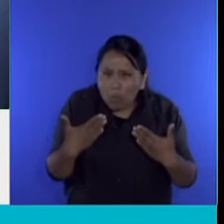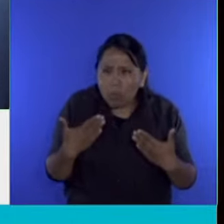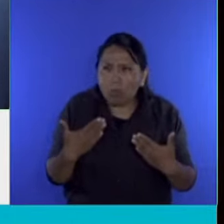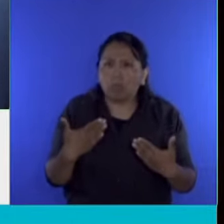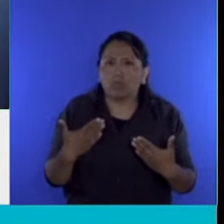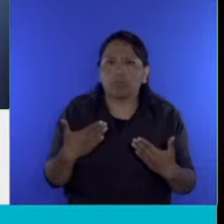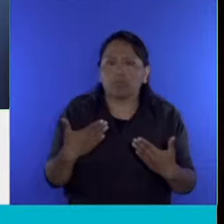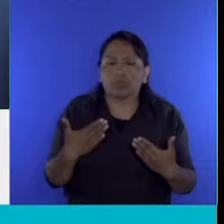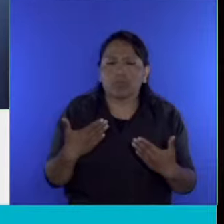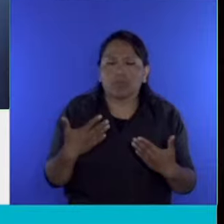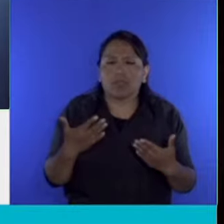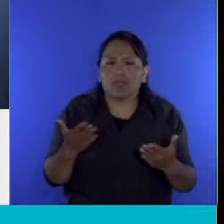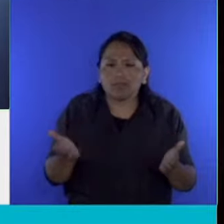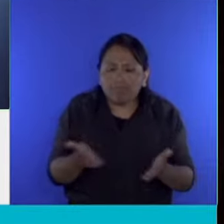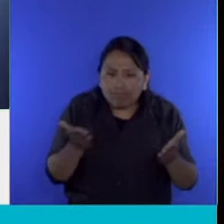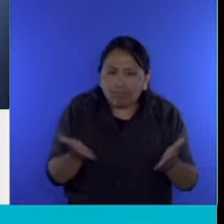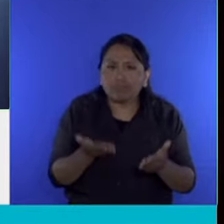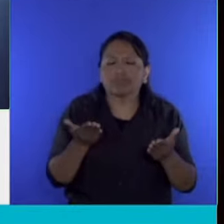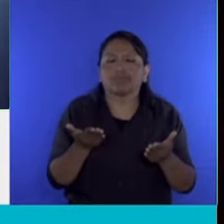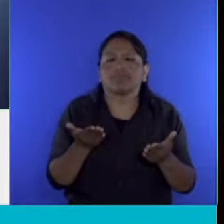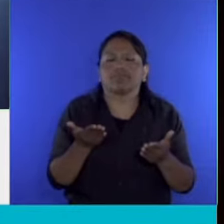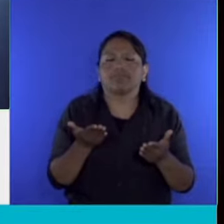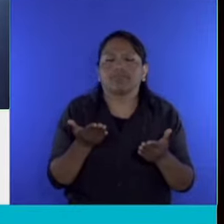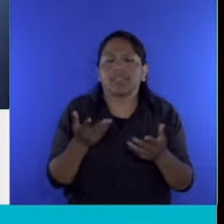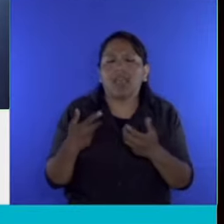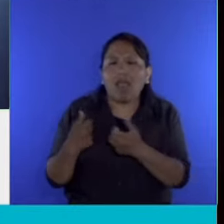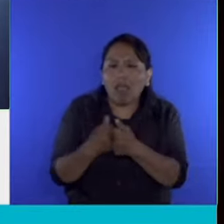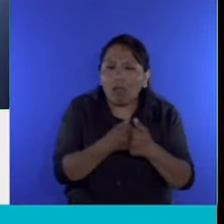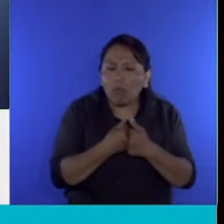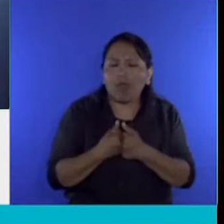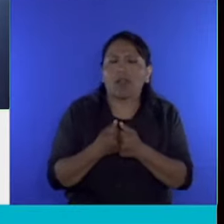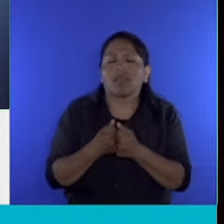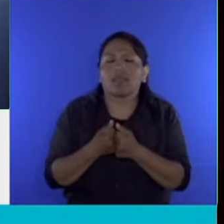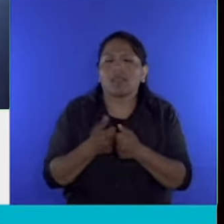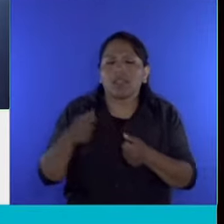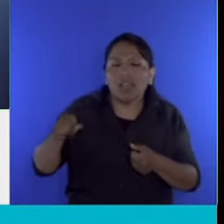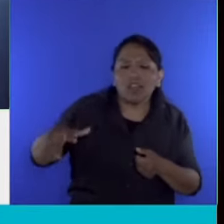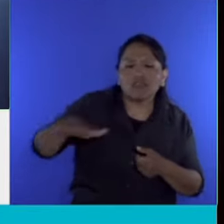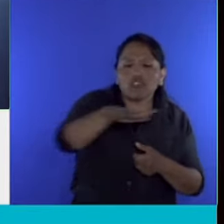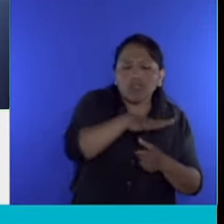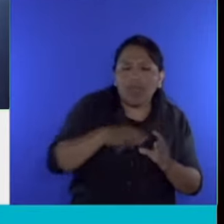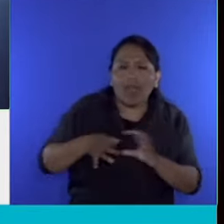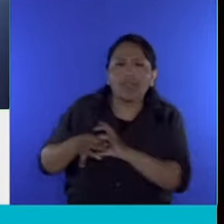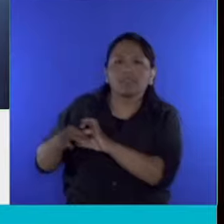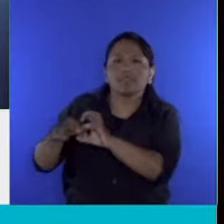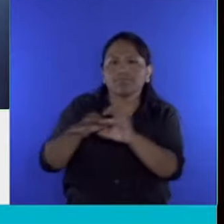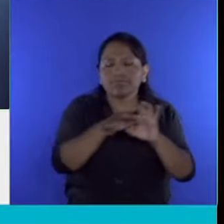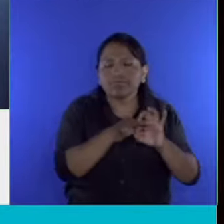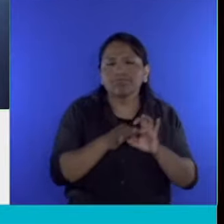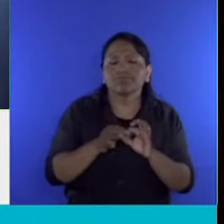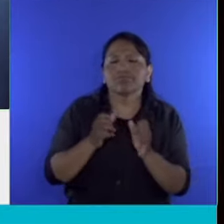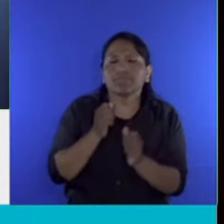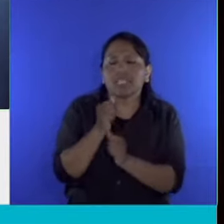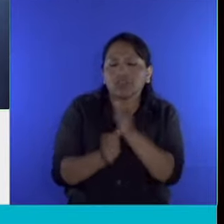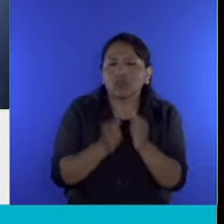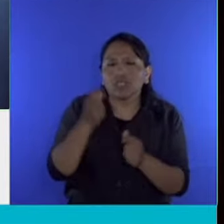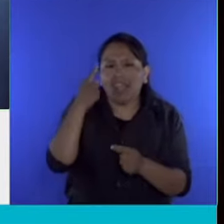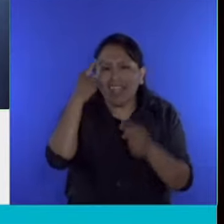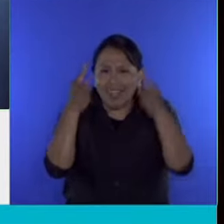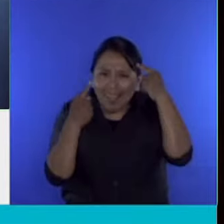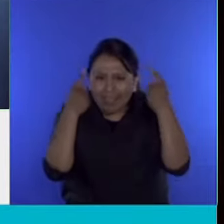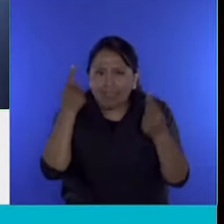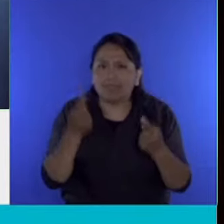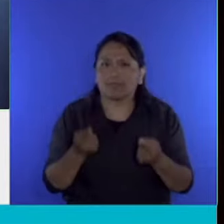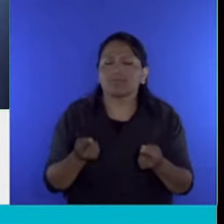capacidad generadora de consenso de cohesión social que tienen las Industrias creativas